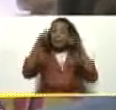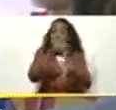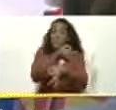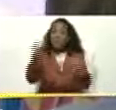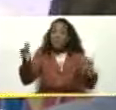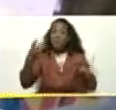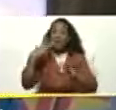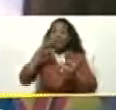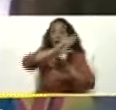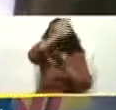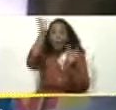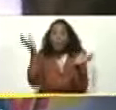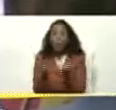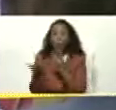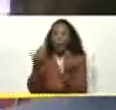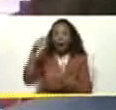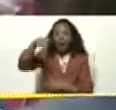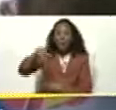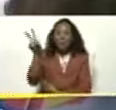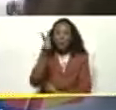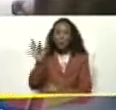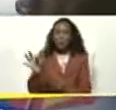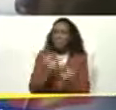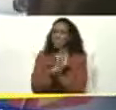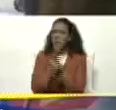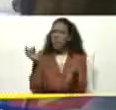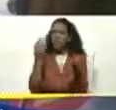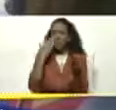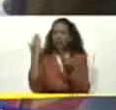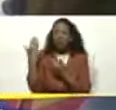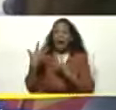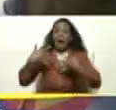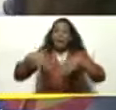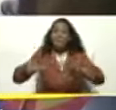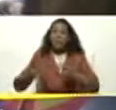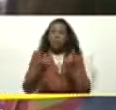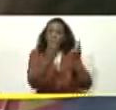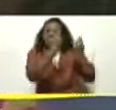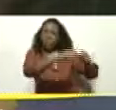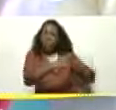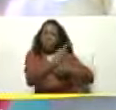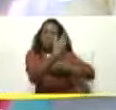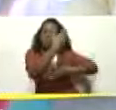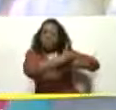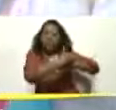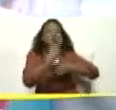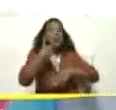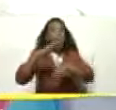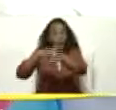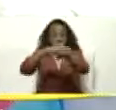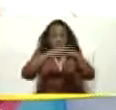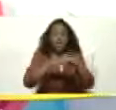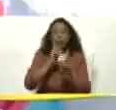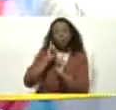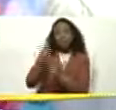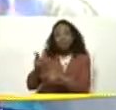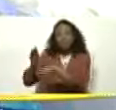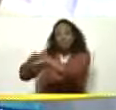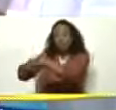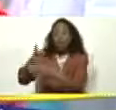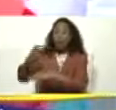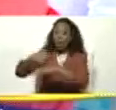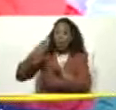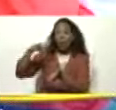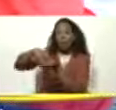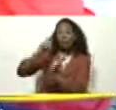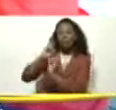mundo la mejor tecnología del mundo para Venezuela a pesar de las sanciones porque yo he dicho la caba doctora yo he